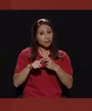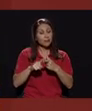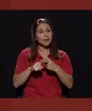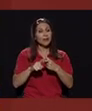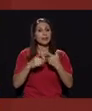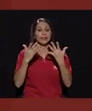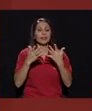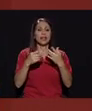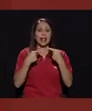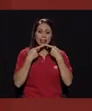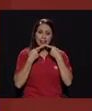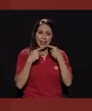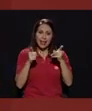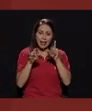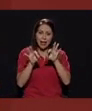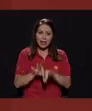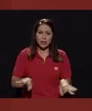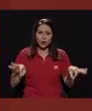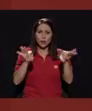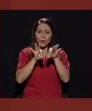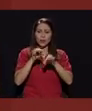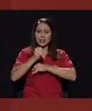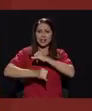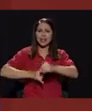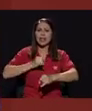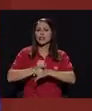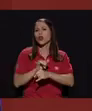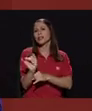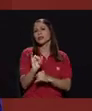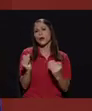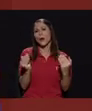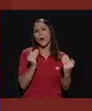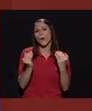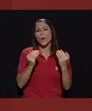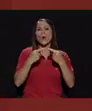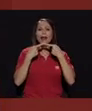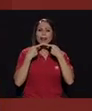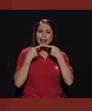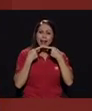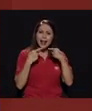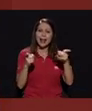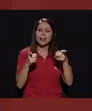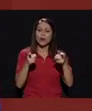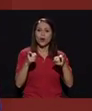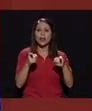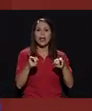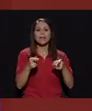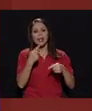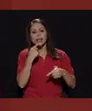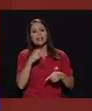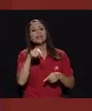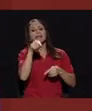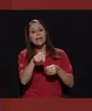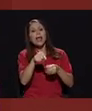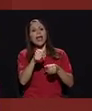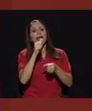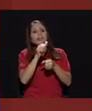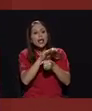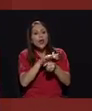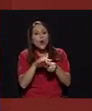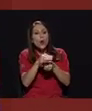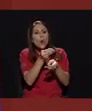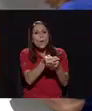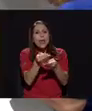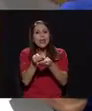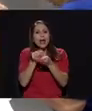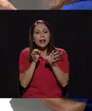la declaratoria de importancia internacional es como una declaratoria en la cual se dice este humedal es importante no